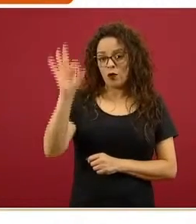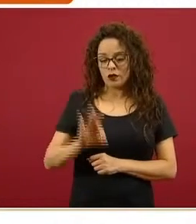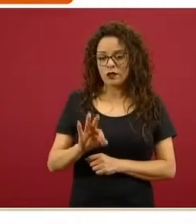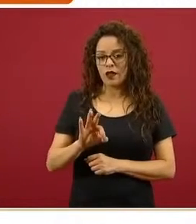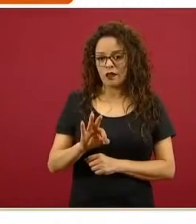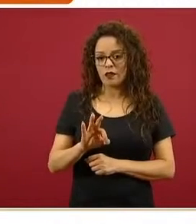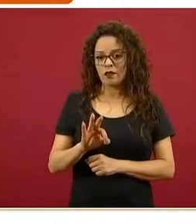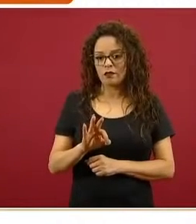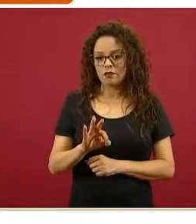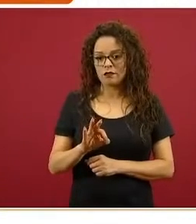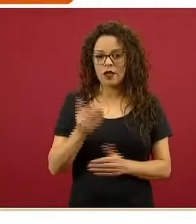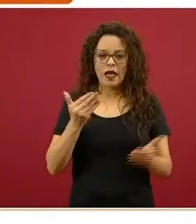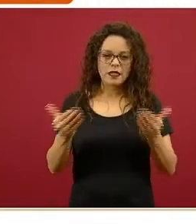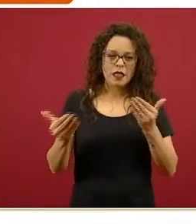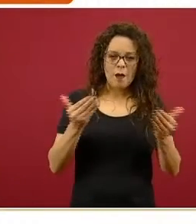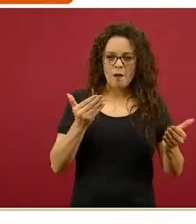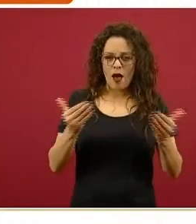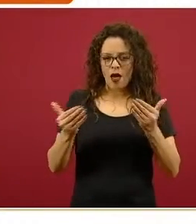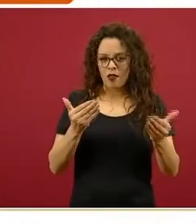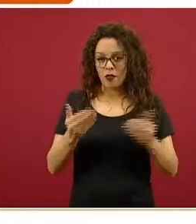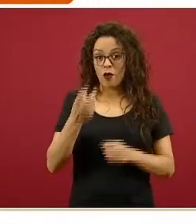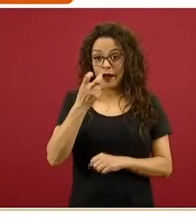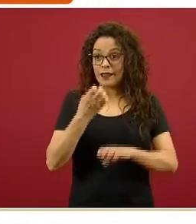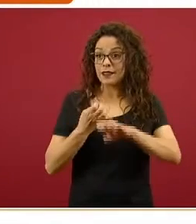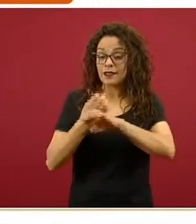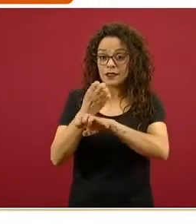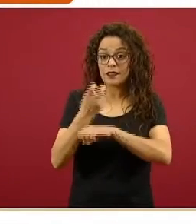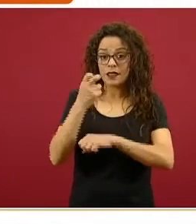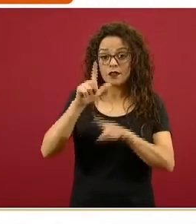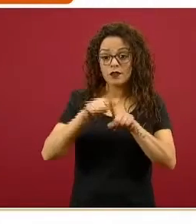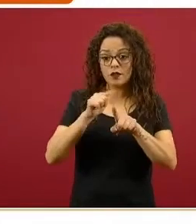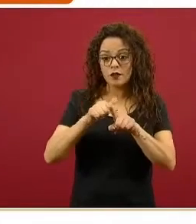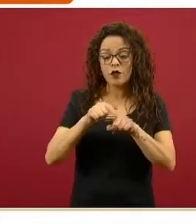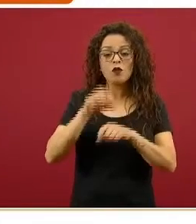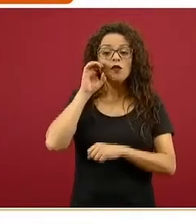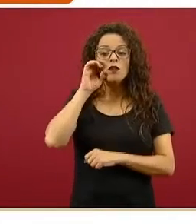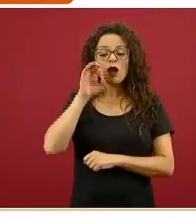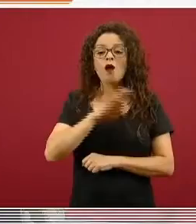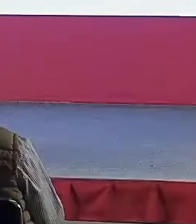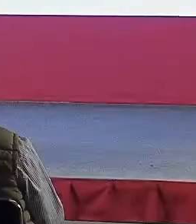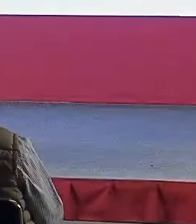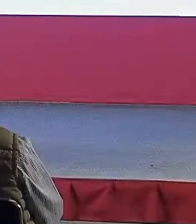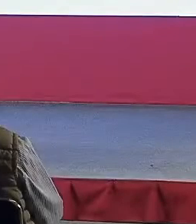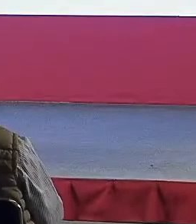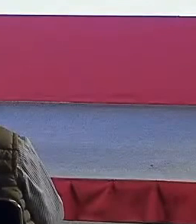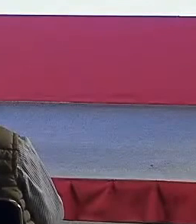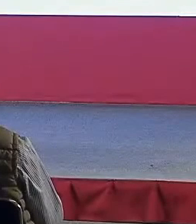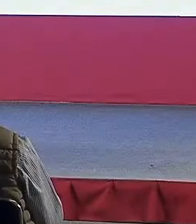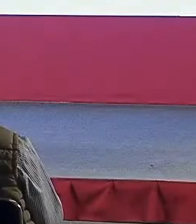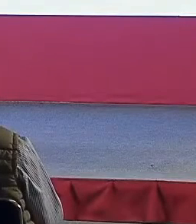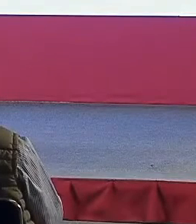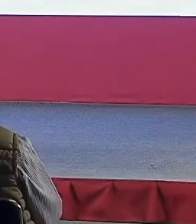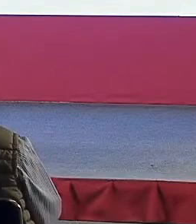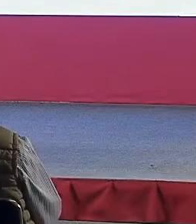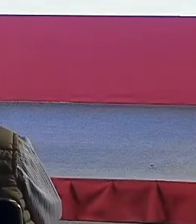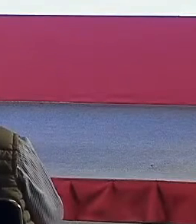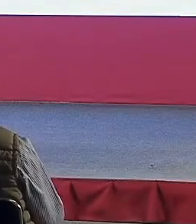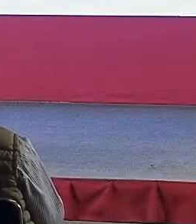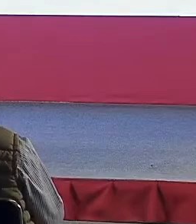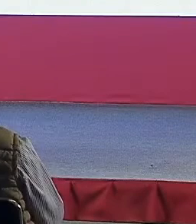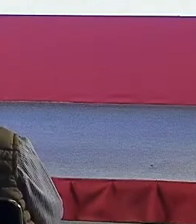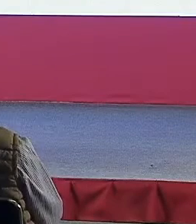casos, por lo que son de los estados donde estos colores naranjas pueden incrementar hacia un riesgo